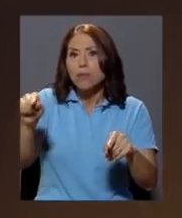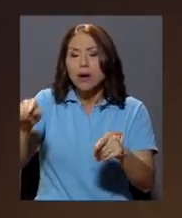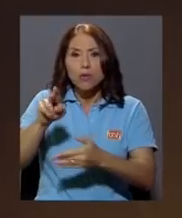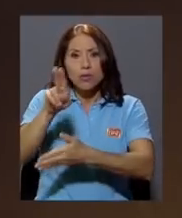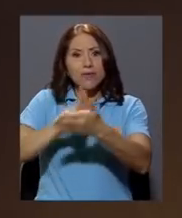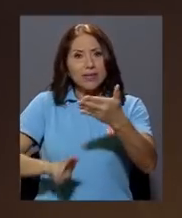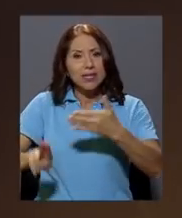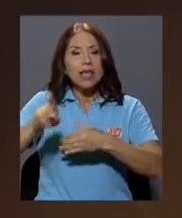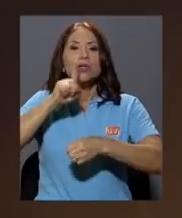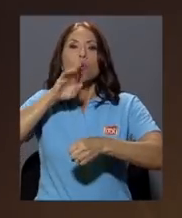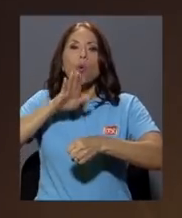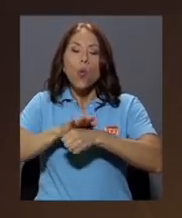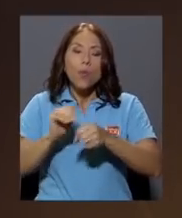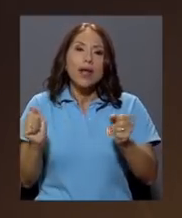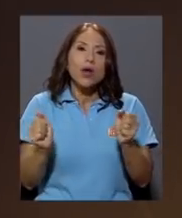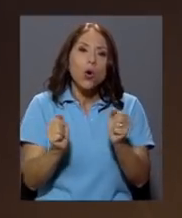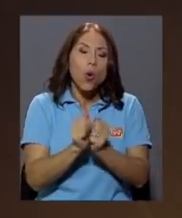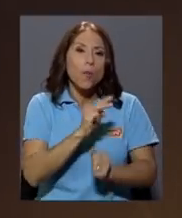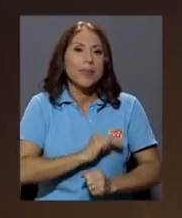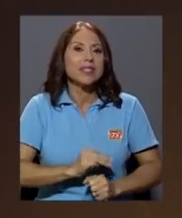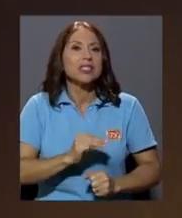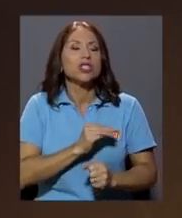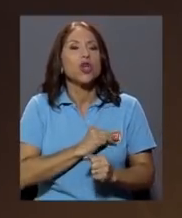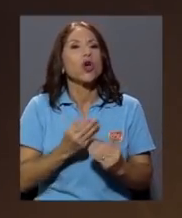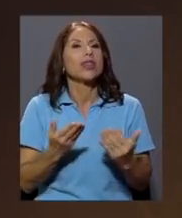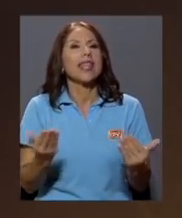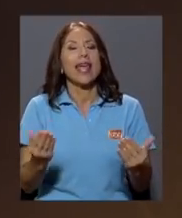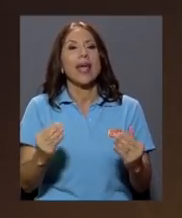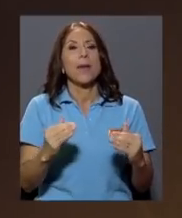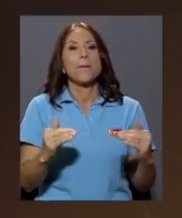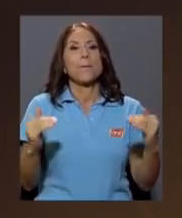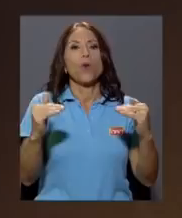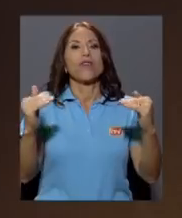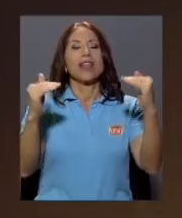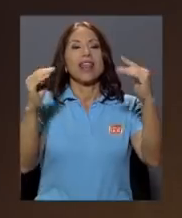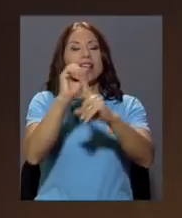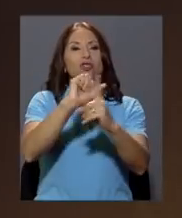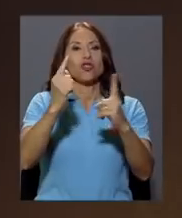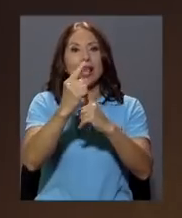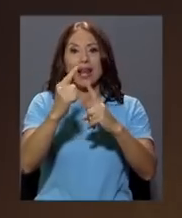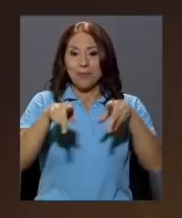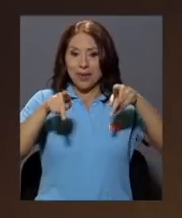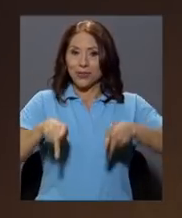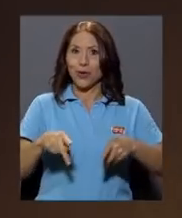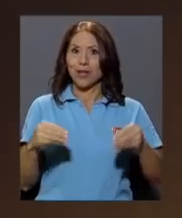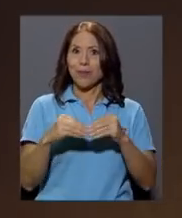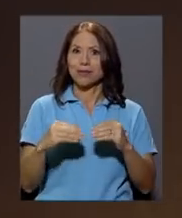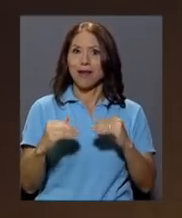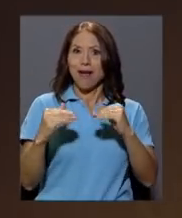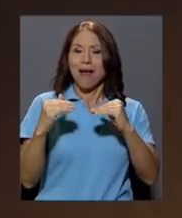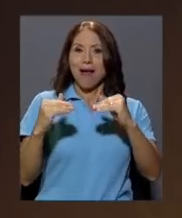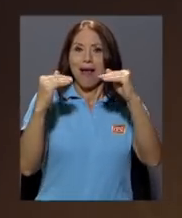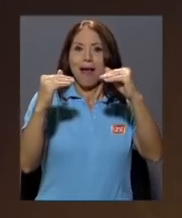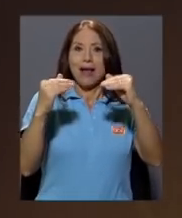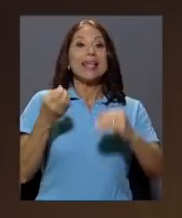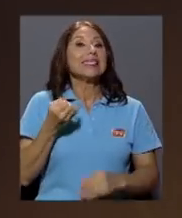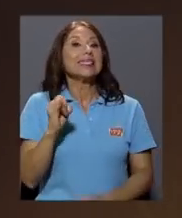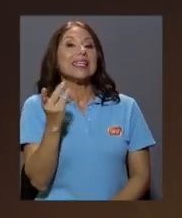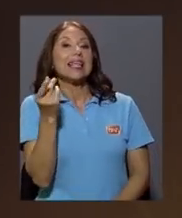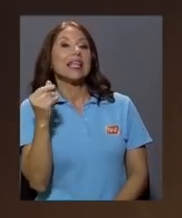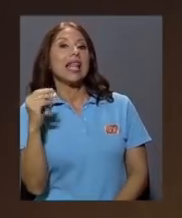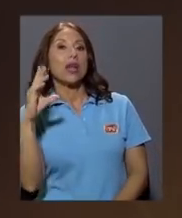su misión de la movilidad social. Si el tema de la inversión